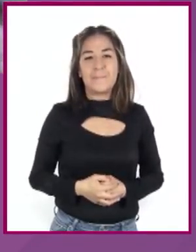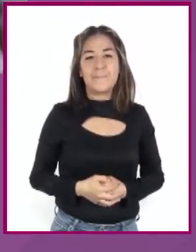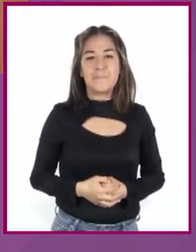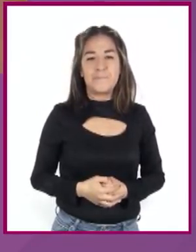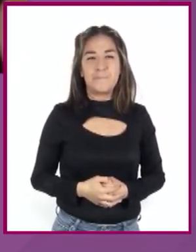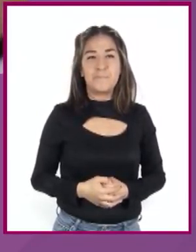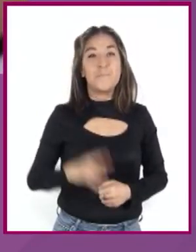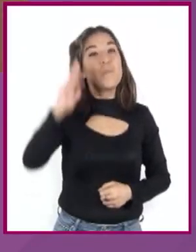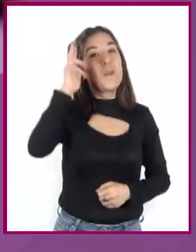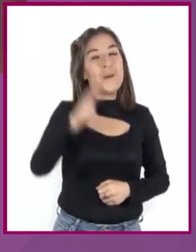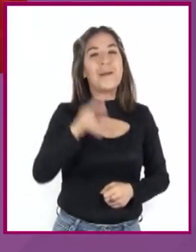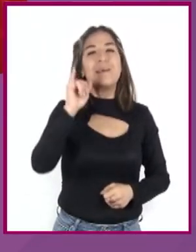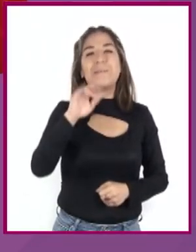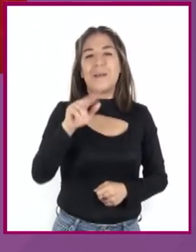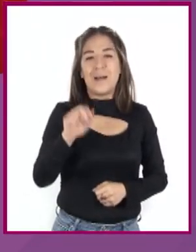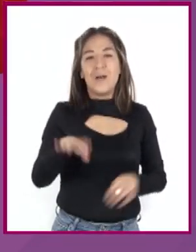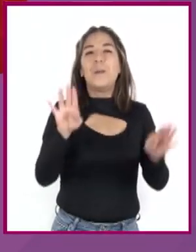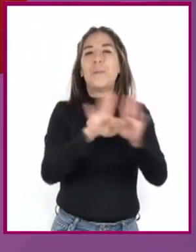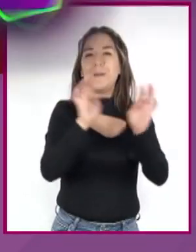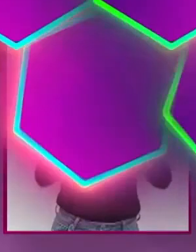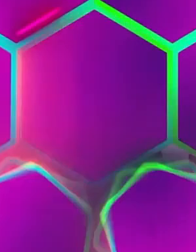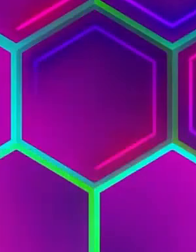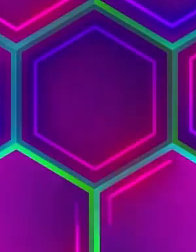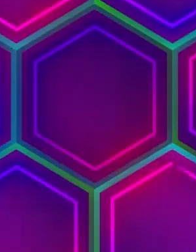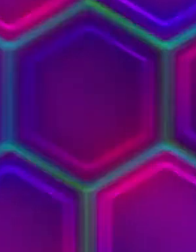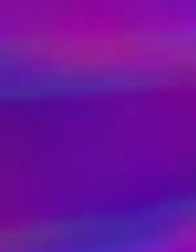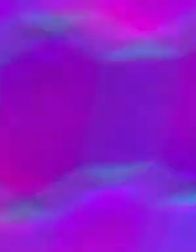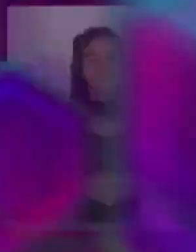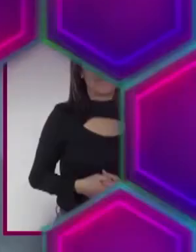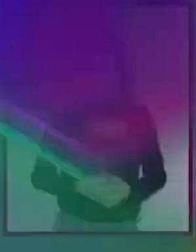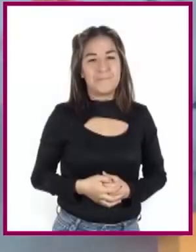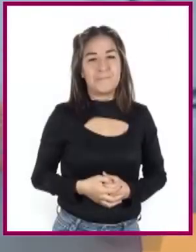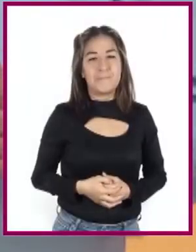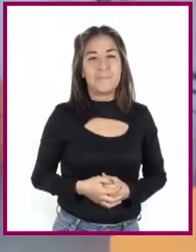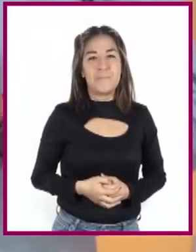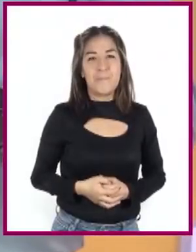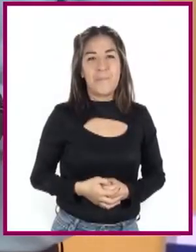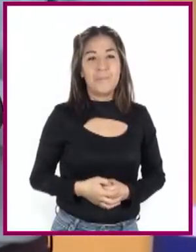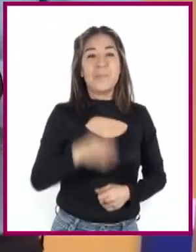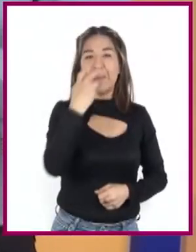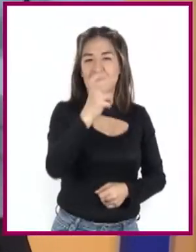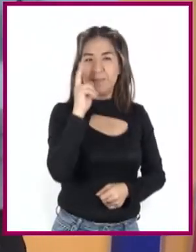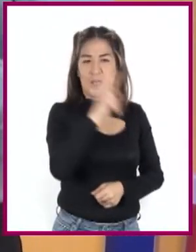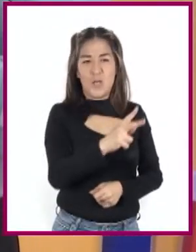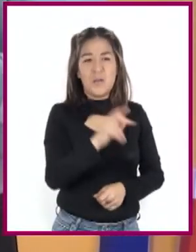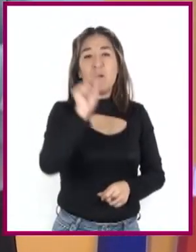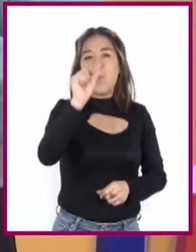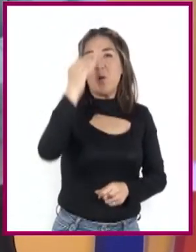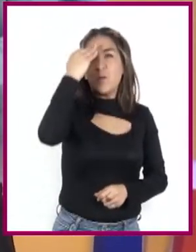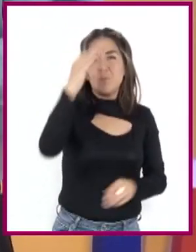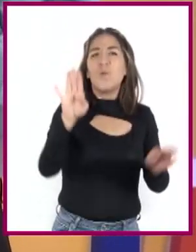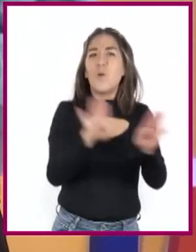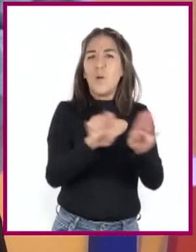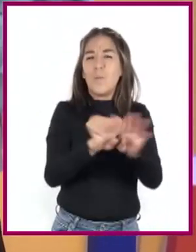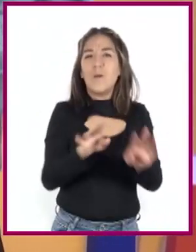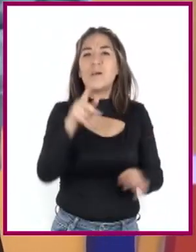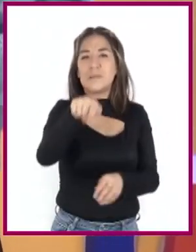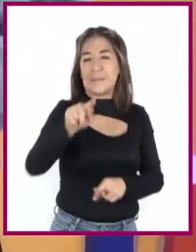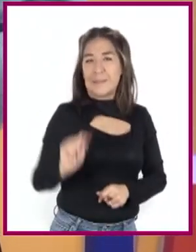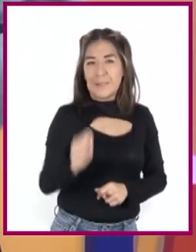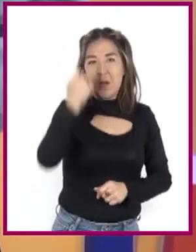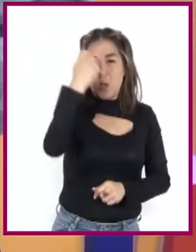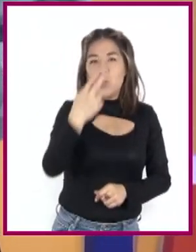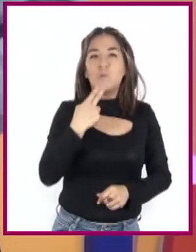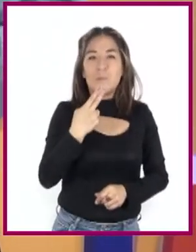Hola Iván, ¿qué pasó? ¿Cómo estás? Karen, ¿cómo estás? En poco tiempo, la tecnología que han desarrollado